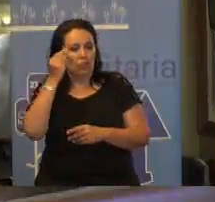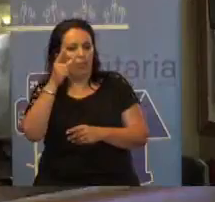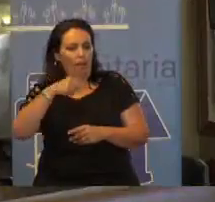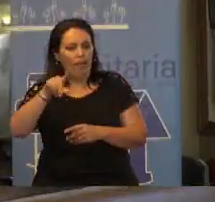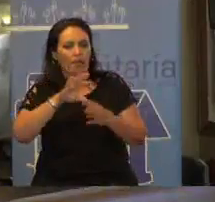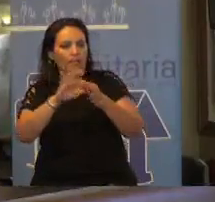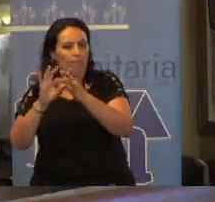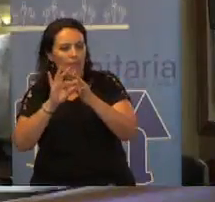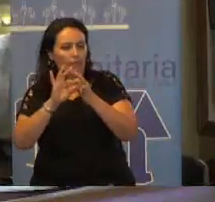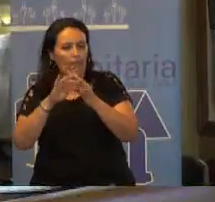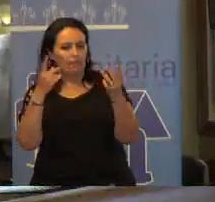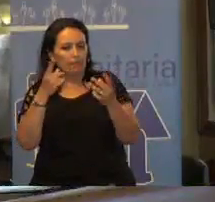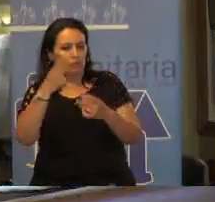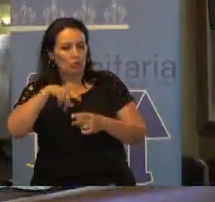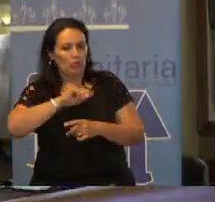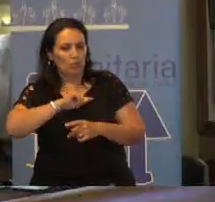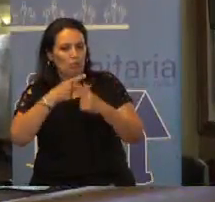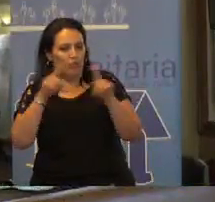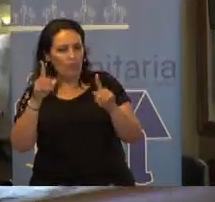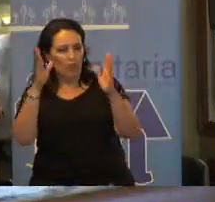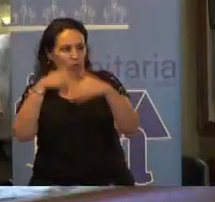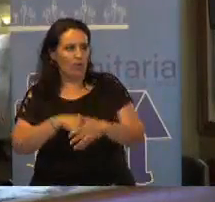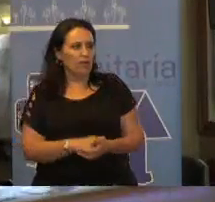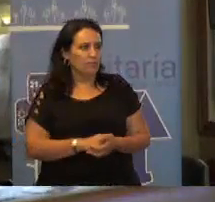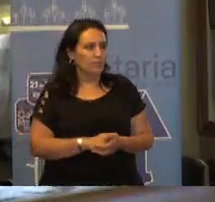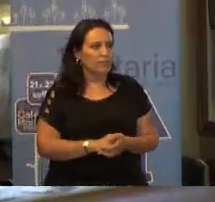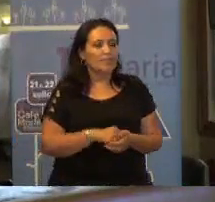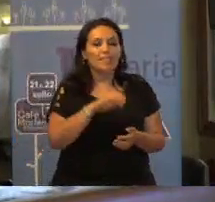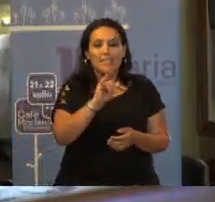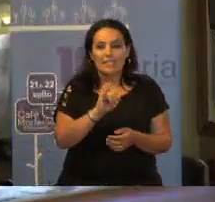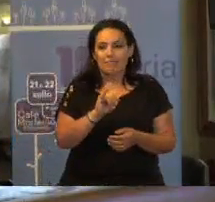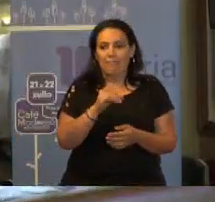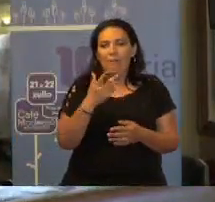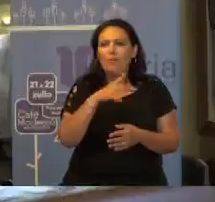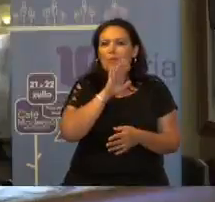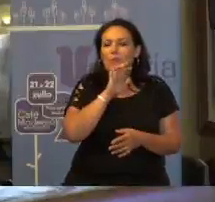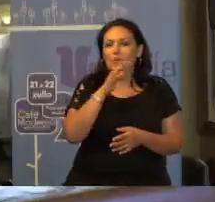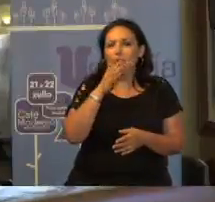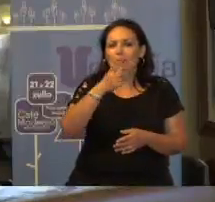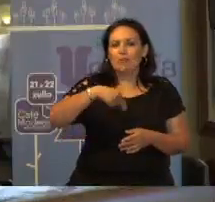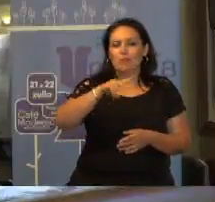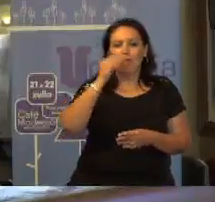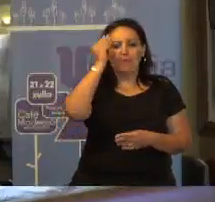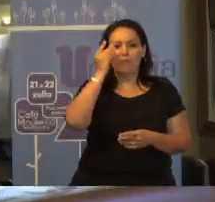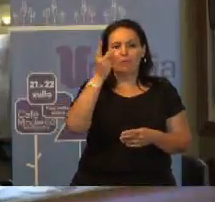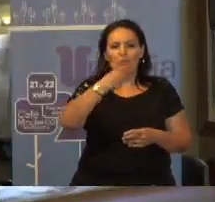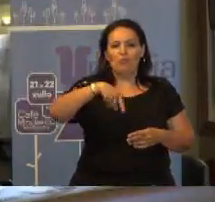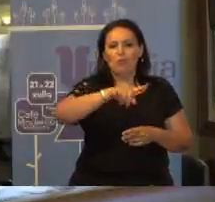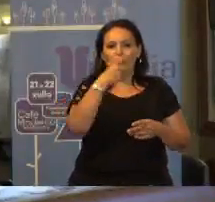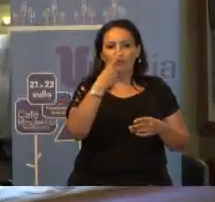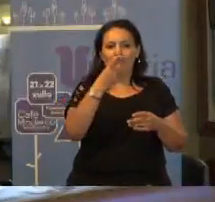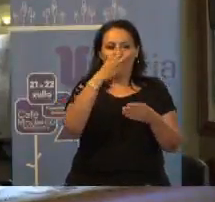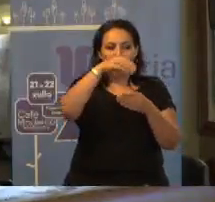diferencias, eu creo que non existen. Ahora, resultame curioso que nós pensamos que somos os diversos, os que temos máis diferencias a veces